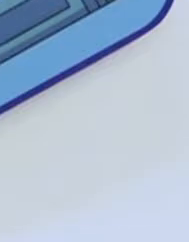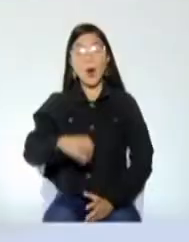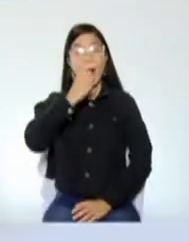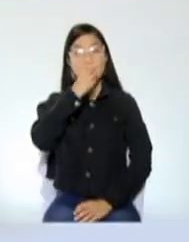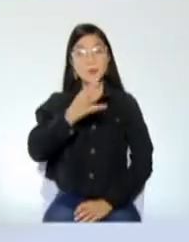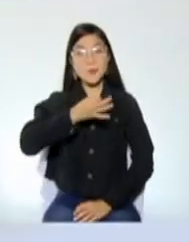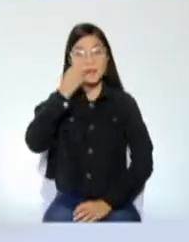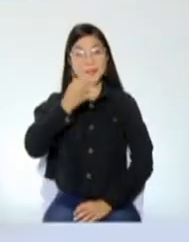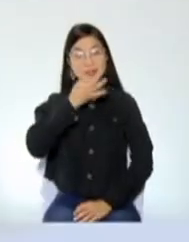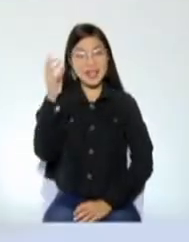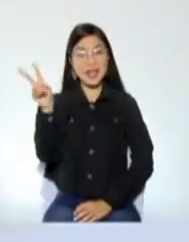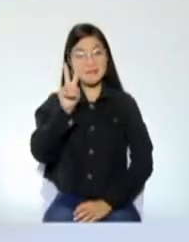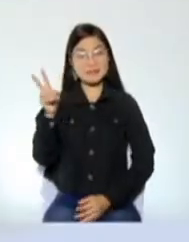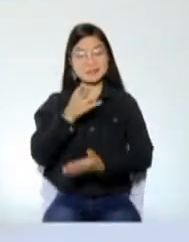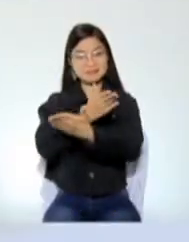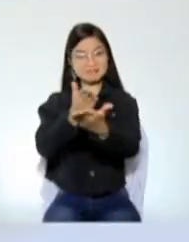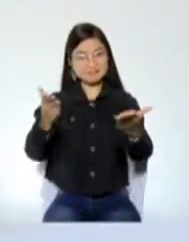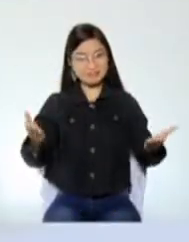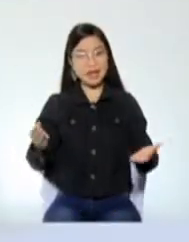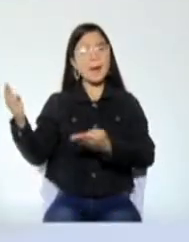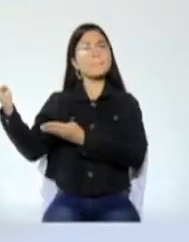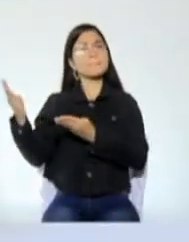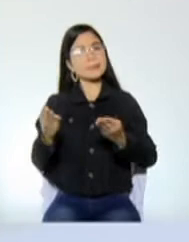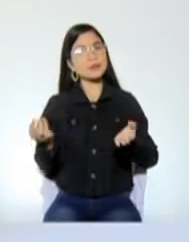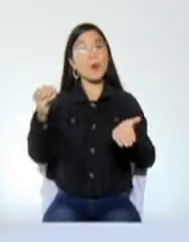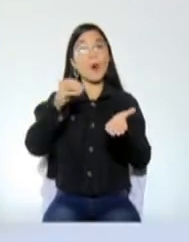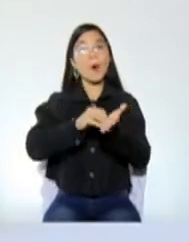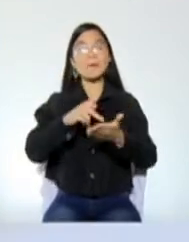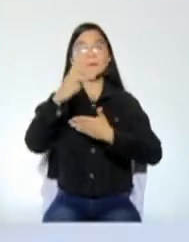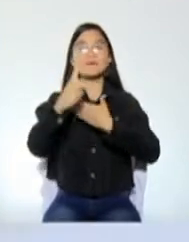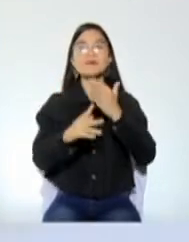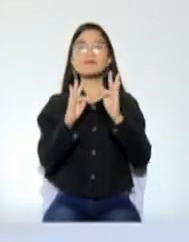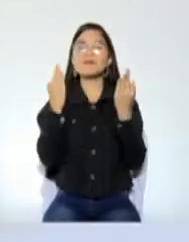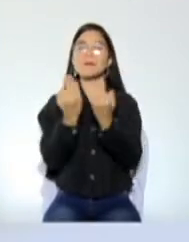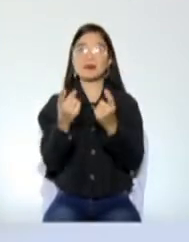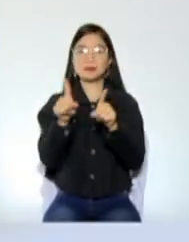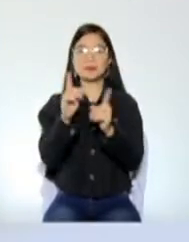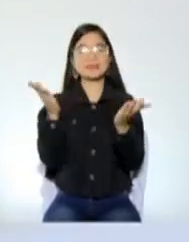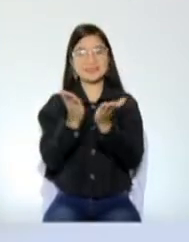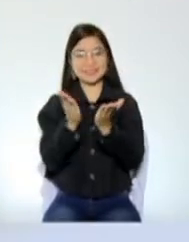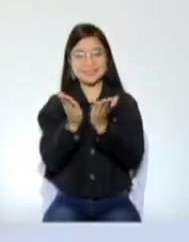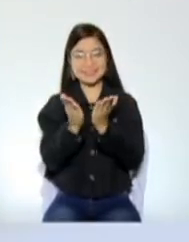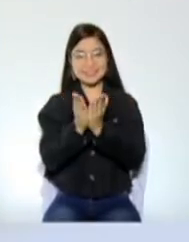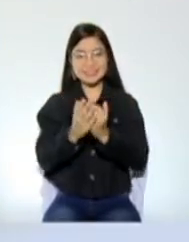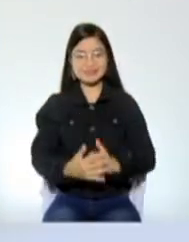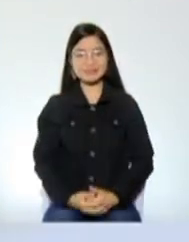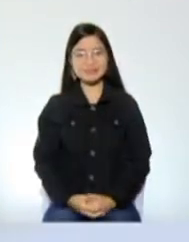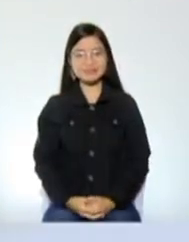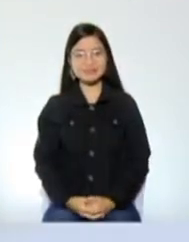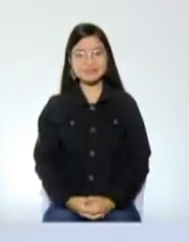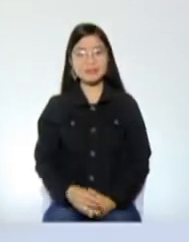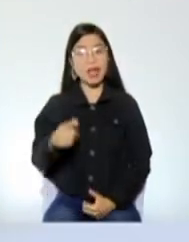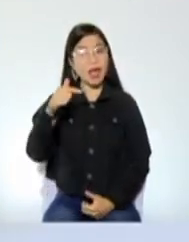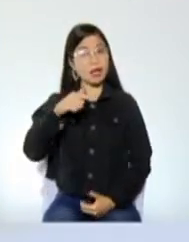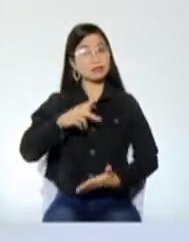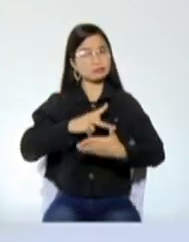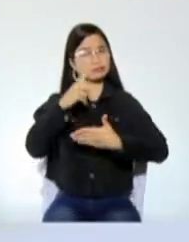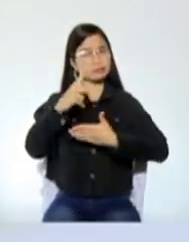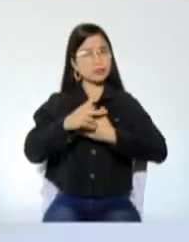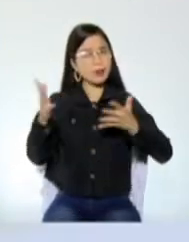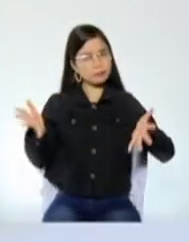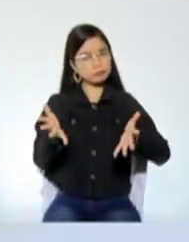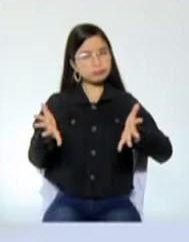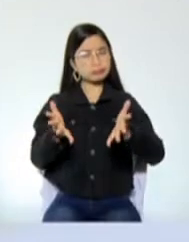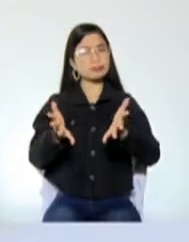Buenas tardes, Venezuela, bienvenidos una vez más a su programa Cada Familia, una Escuela, un espacio que garantiza